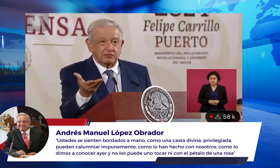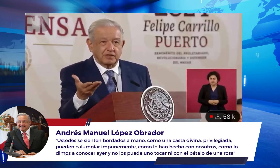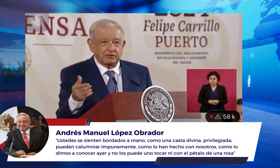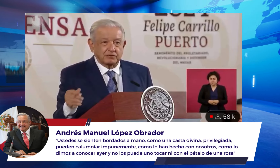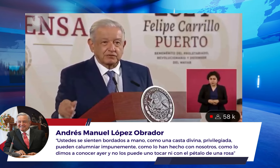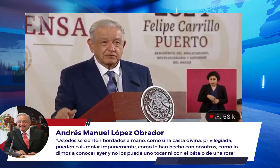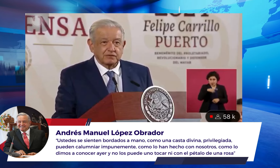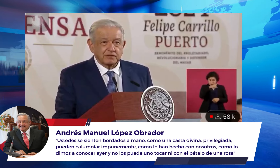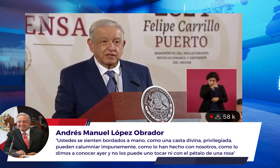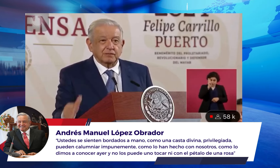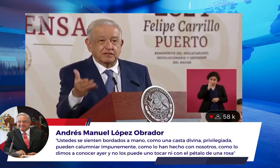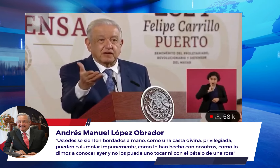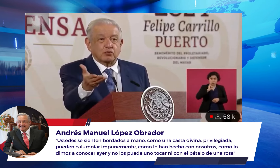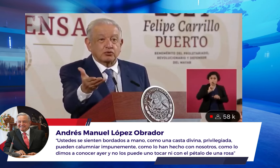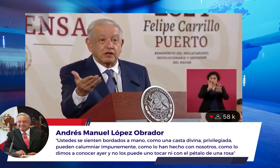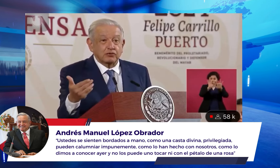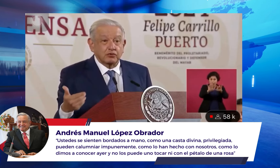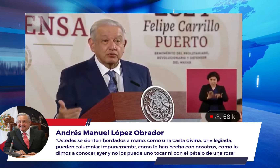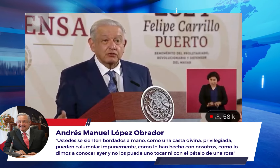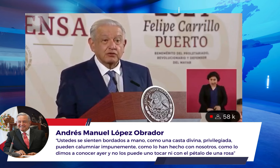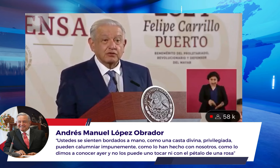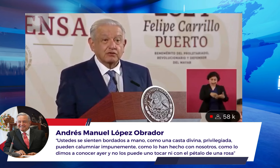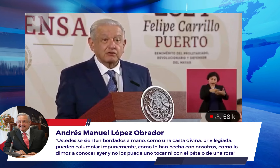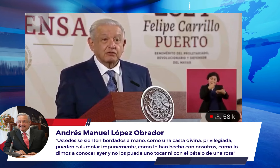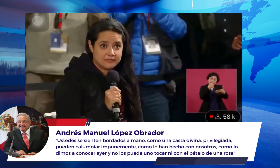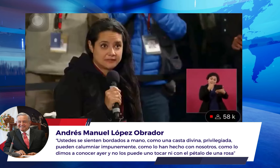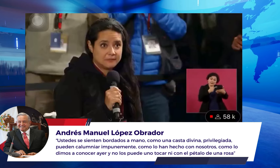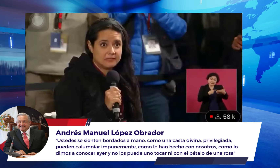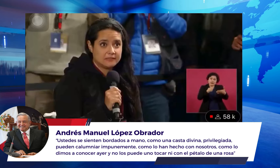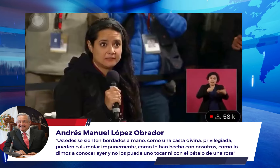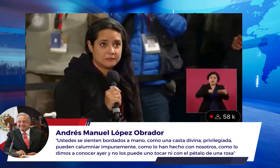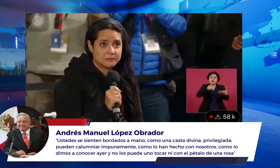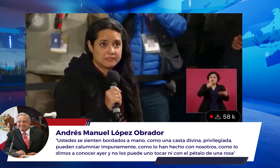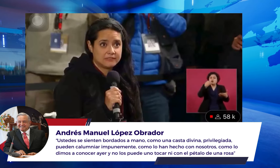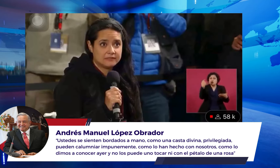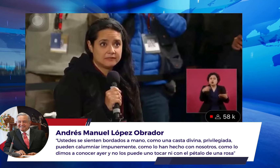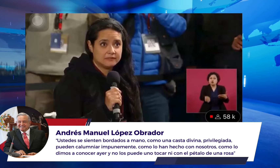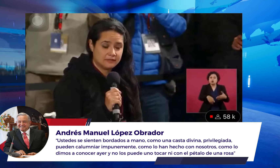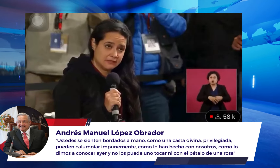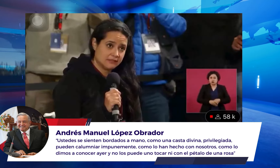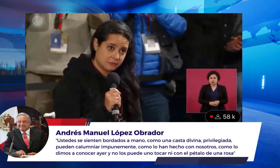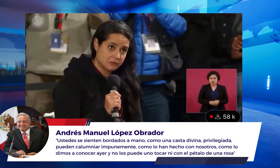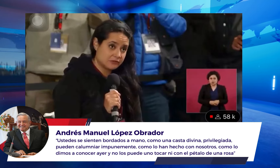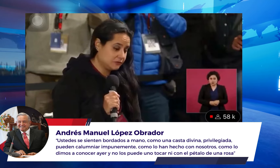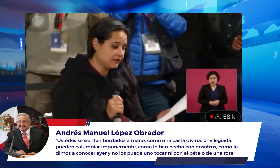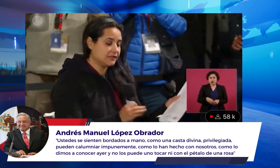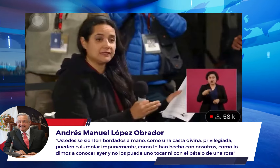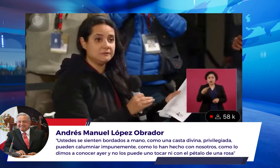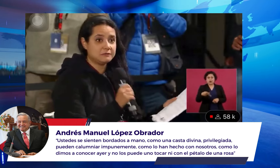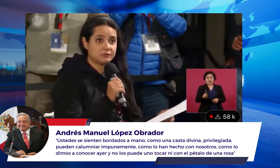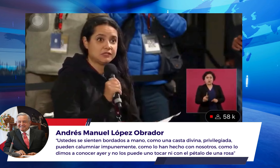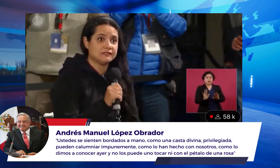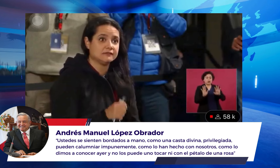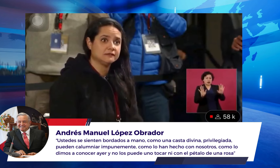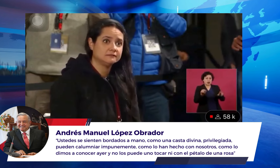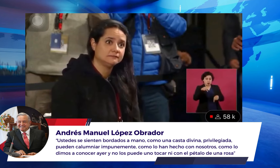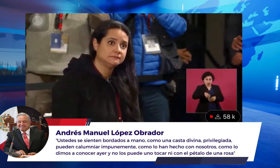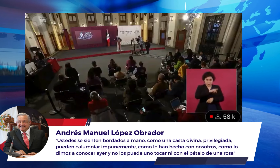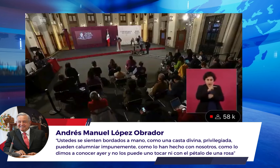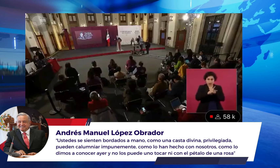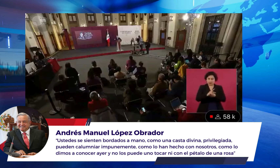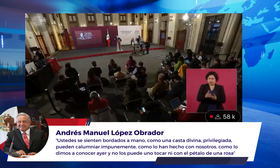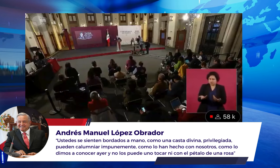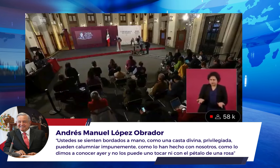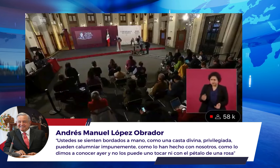me está calumniando? Pero hay y me una está ley acusando de eso en este país. ¿Cómo no? La ¿cómo ley no? De protección. No, pero también la